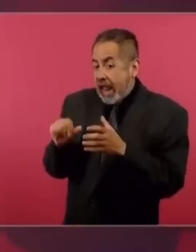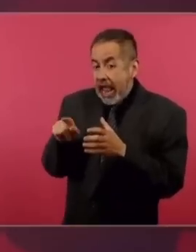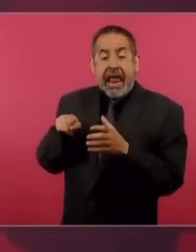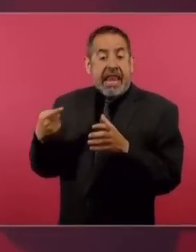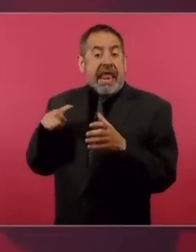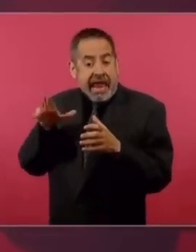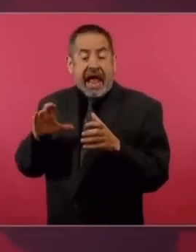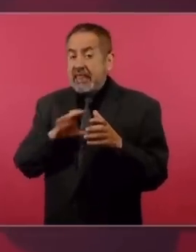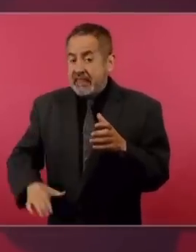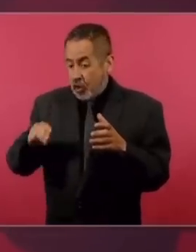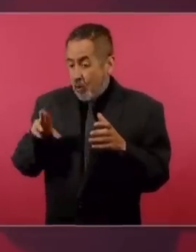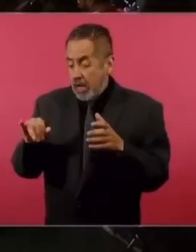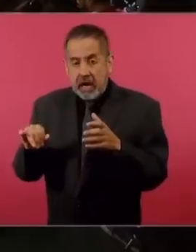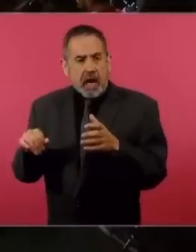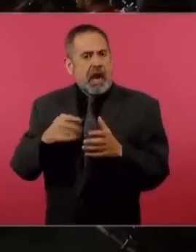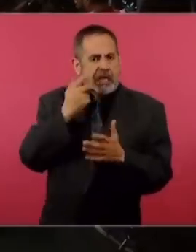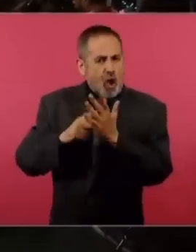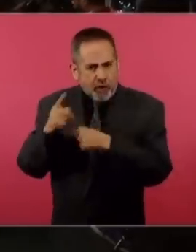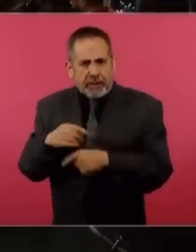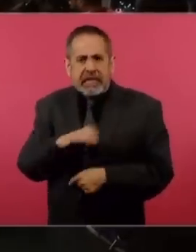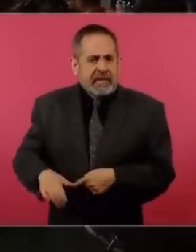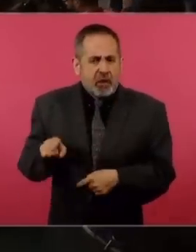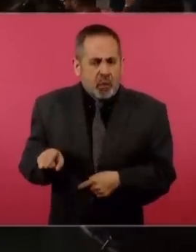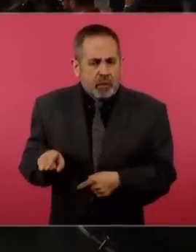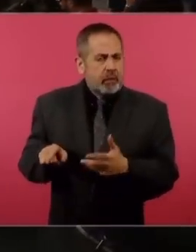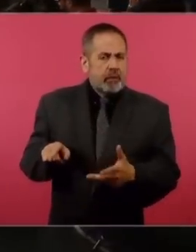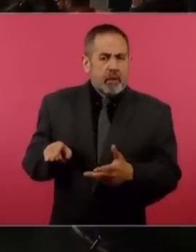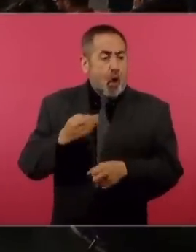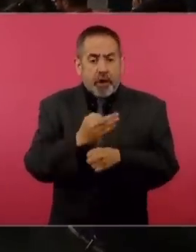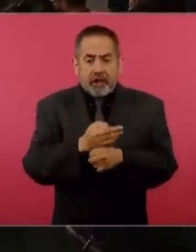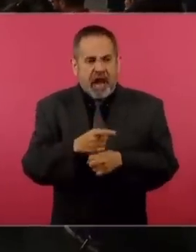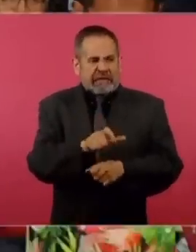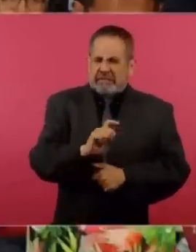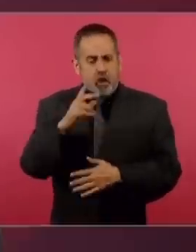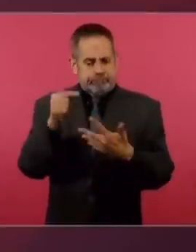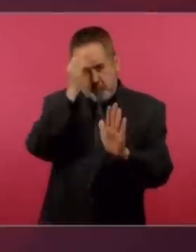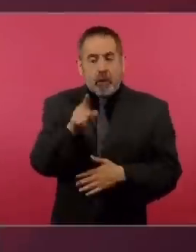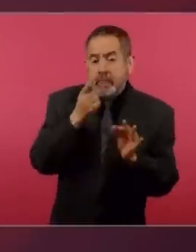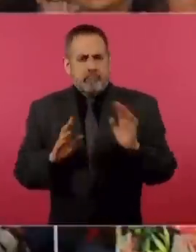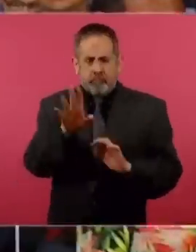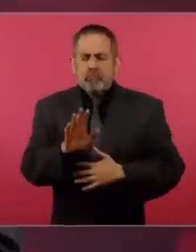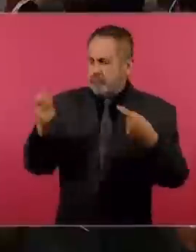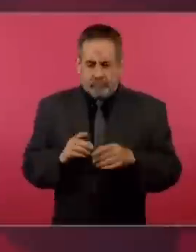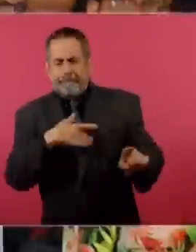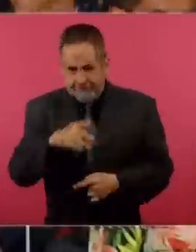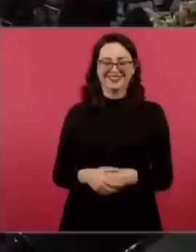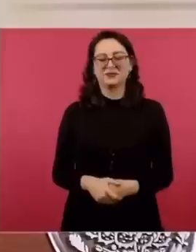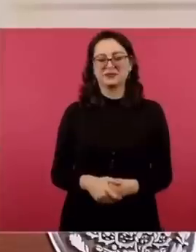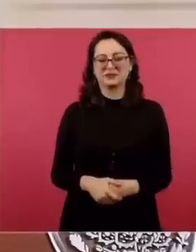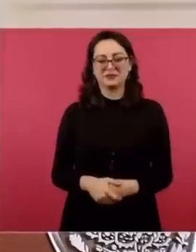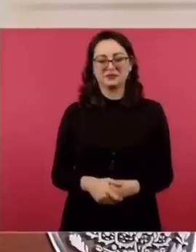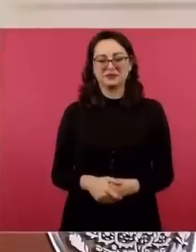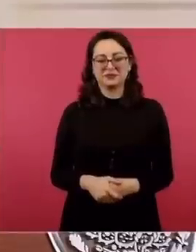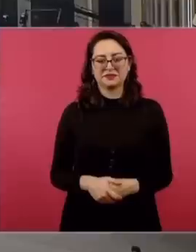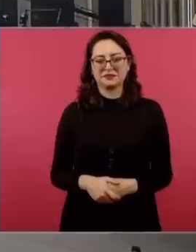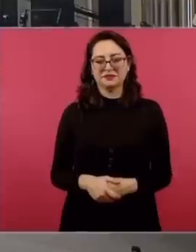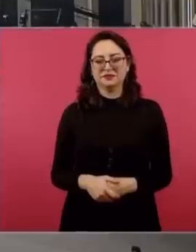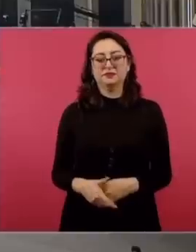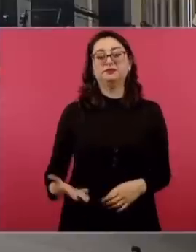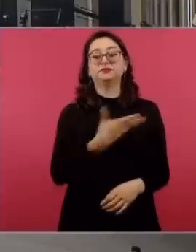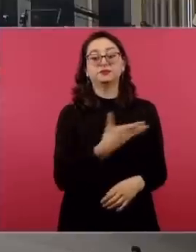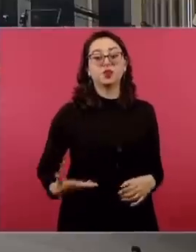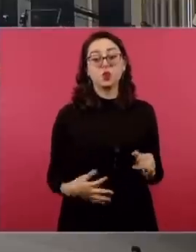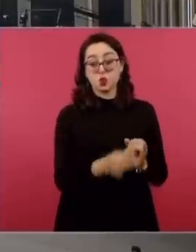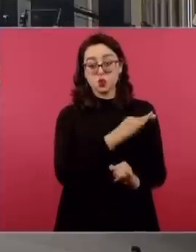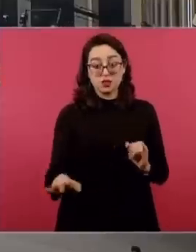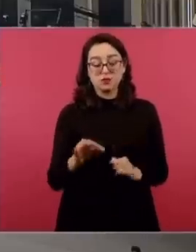a la presidencia municipal de Morena y que quiere ser otra vez candidato y que están soltando muchísimo dinero para liberarlo. 20 minutos después. Presidente, cierro. Nada